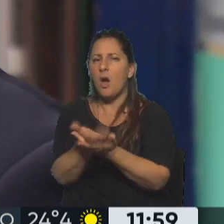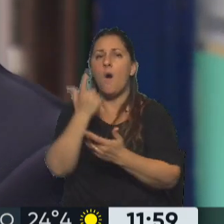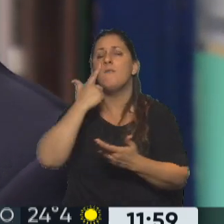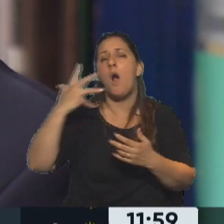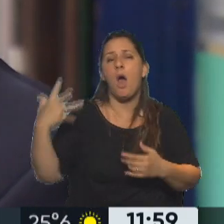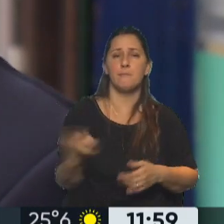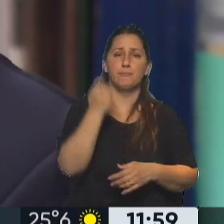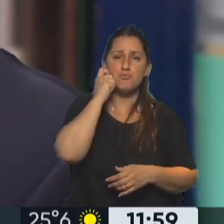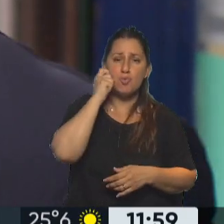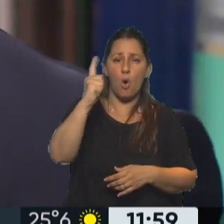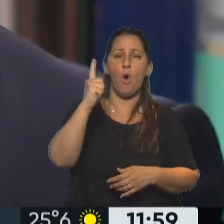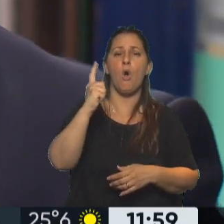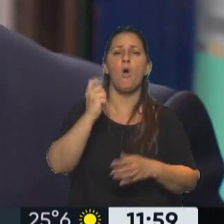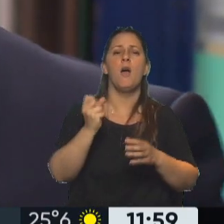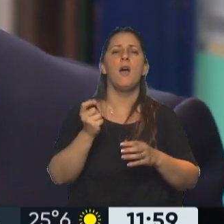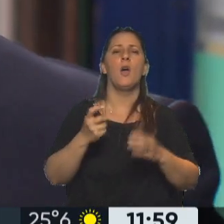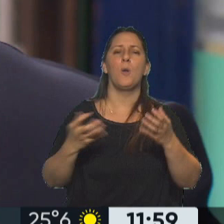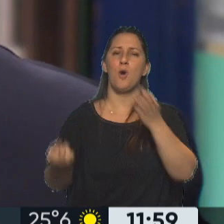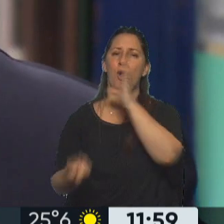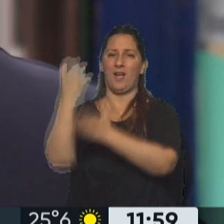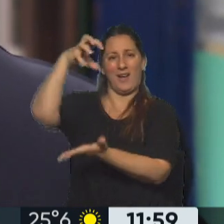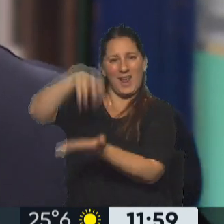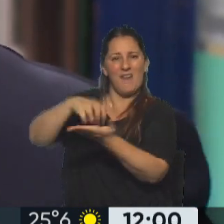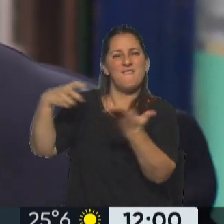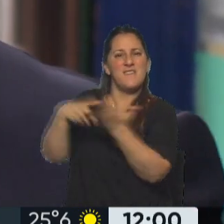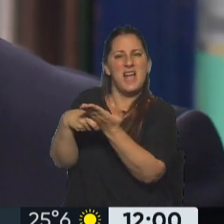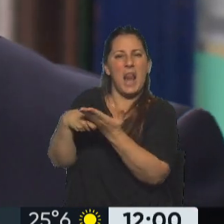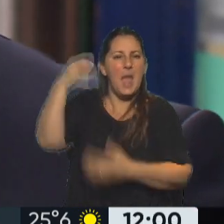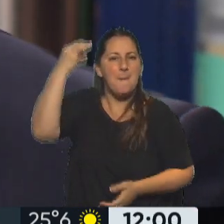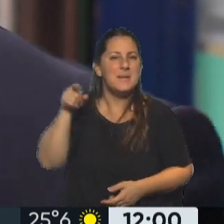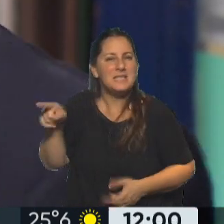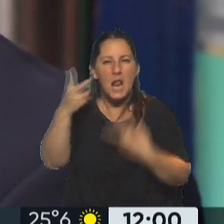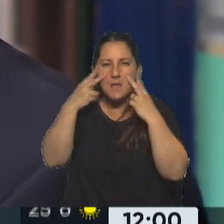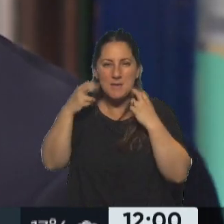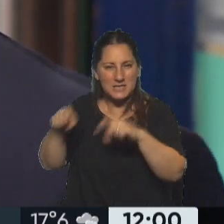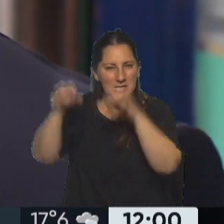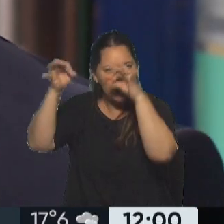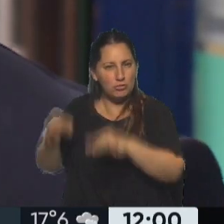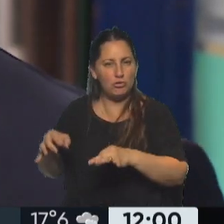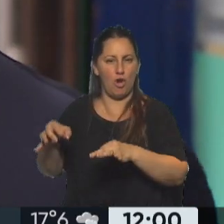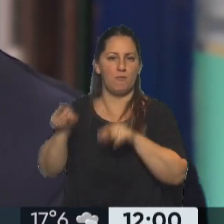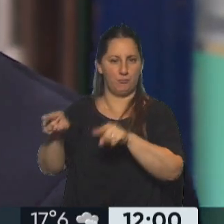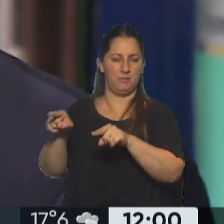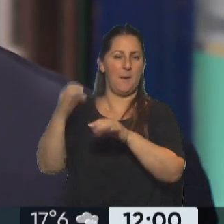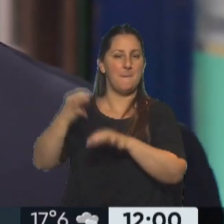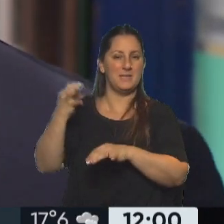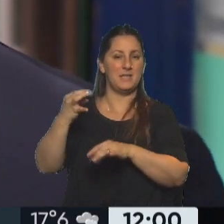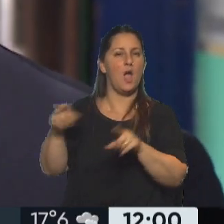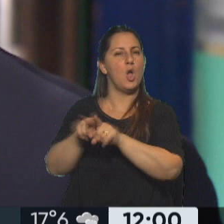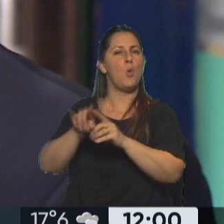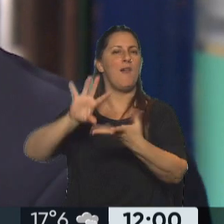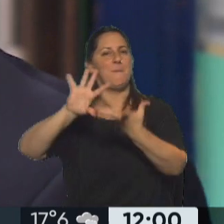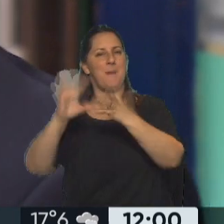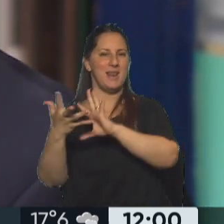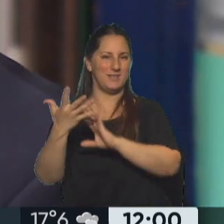materializar, la formación de o bien una fiscalía especial de investigación del estilo de la que se conformó para la